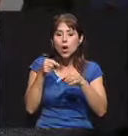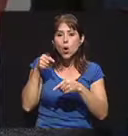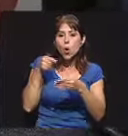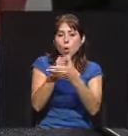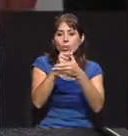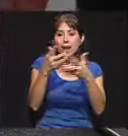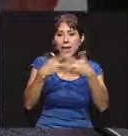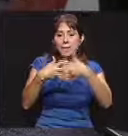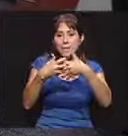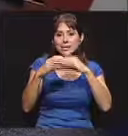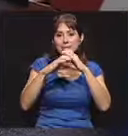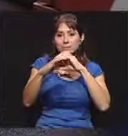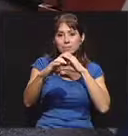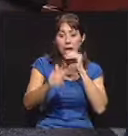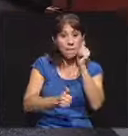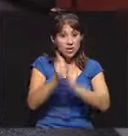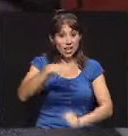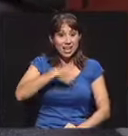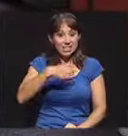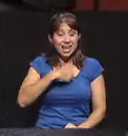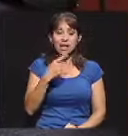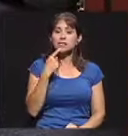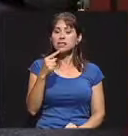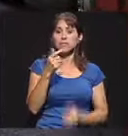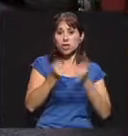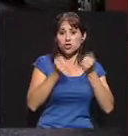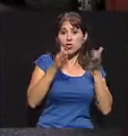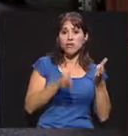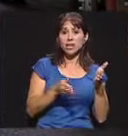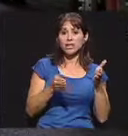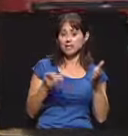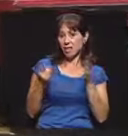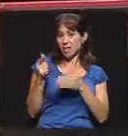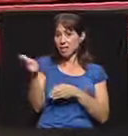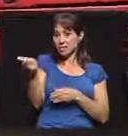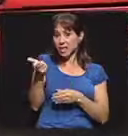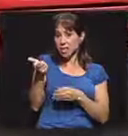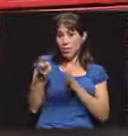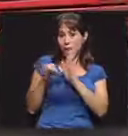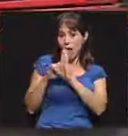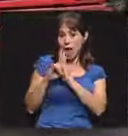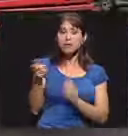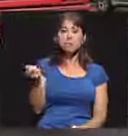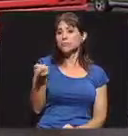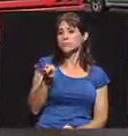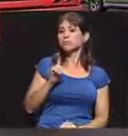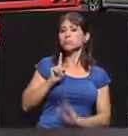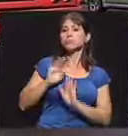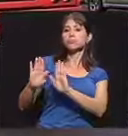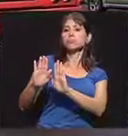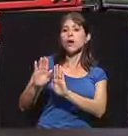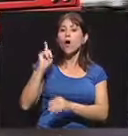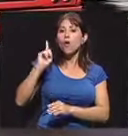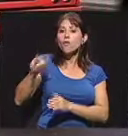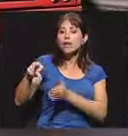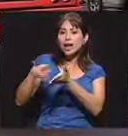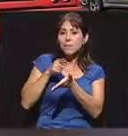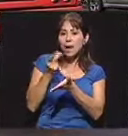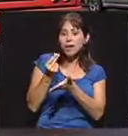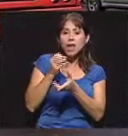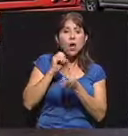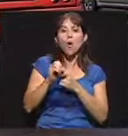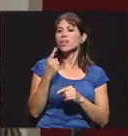mayoría de las quejas aducen que los choferes no les reciben la cédula, los obligan a pagar el pasaje o bien no les permiten subir a